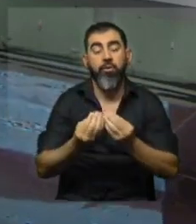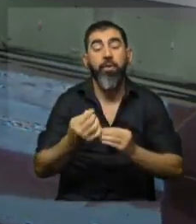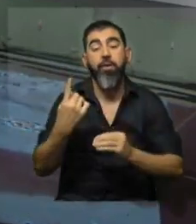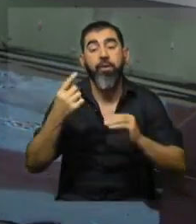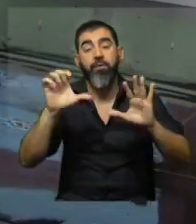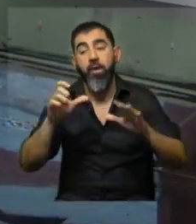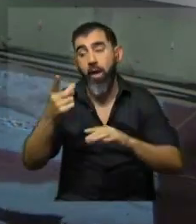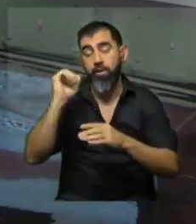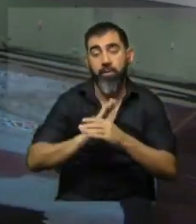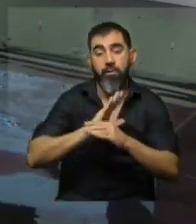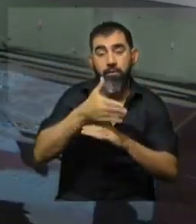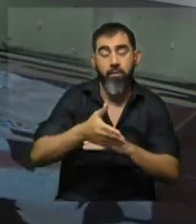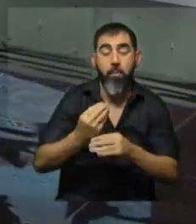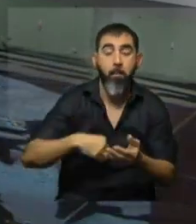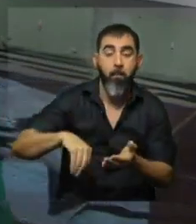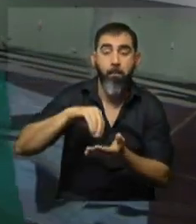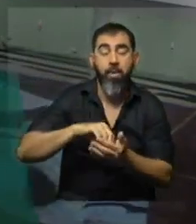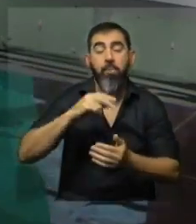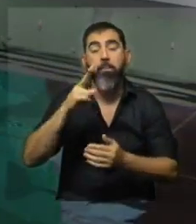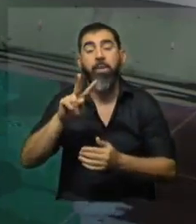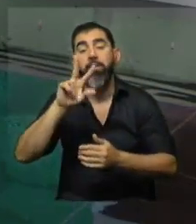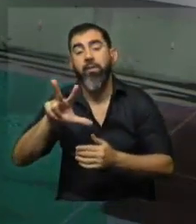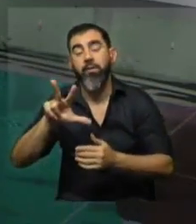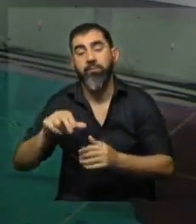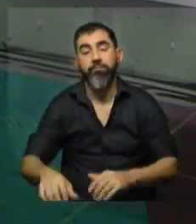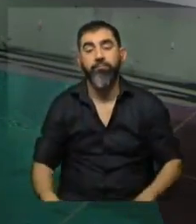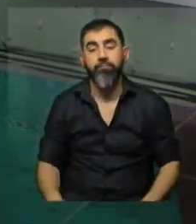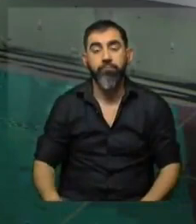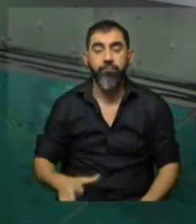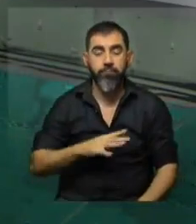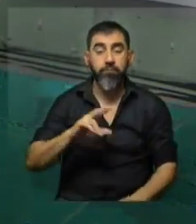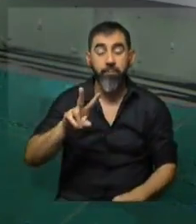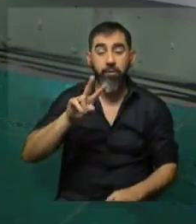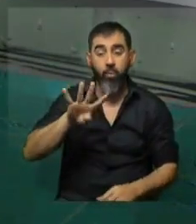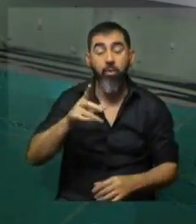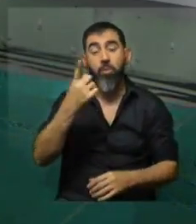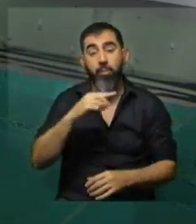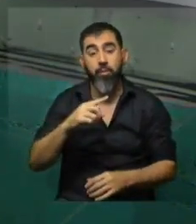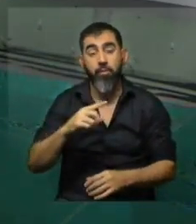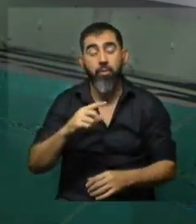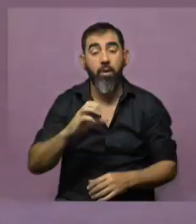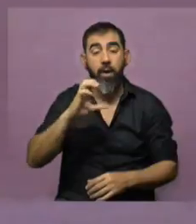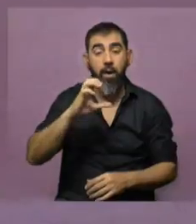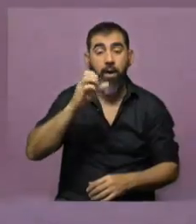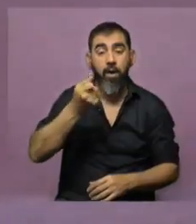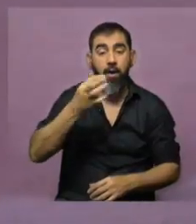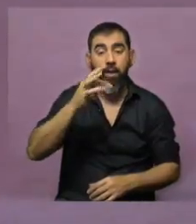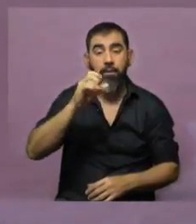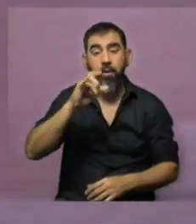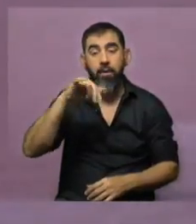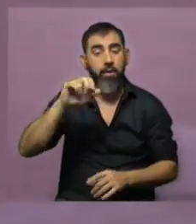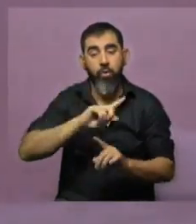16 que ayer clasificaron, más los 23 que ya había. En realidad había 24 clasificados, pero como Garrate Catalina no va a salir, quedaron